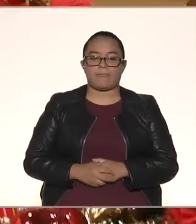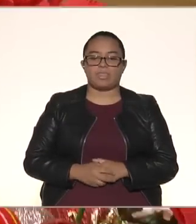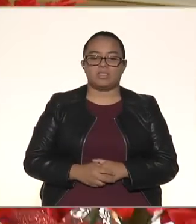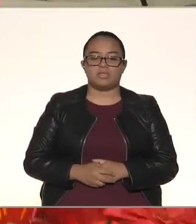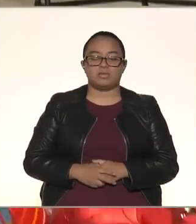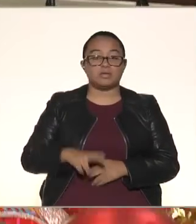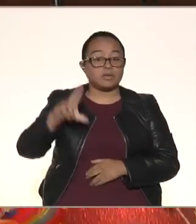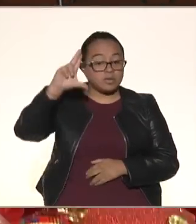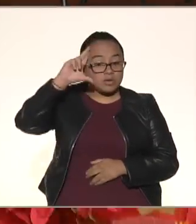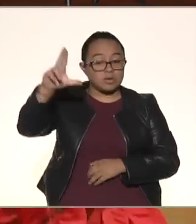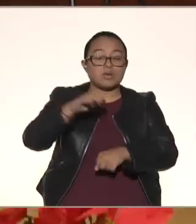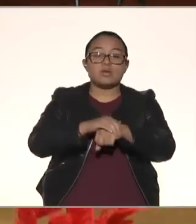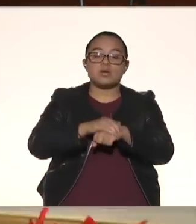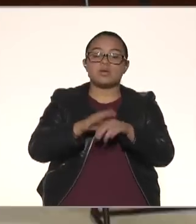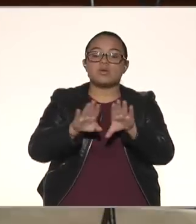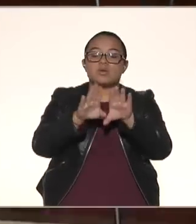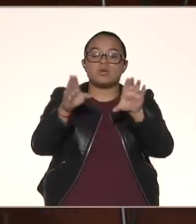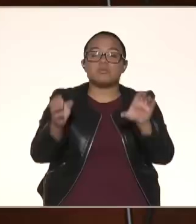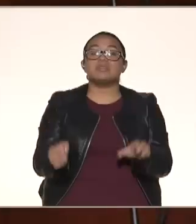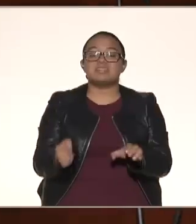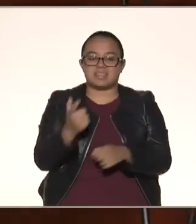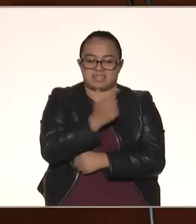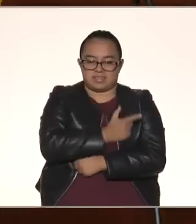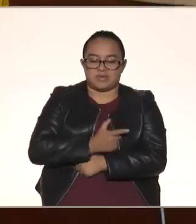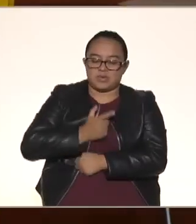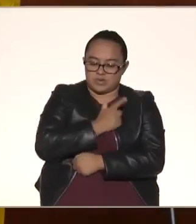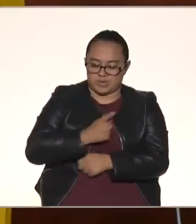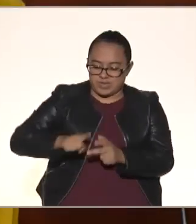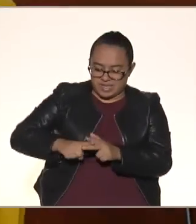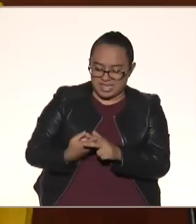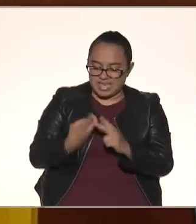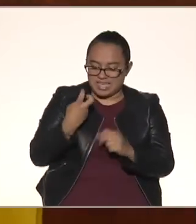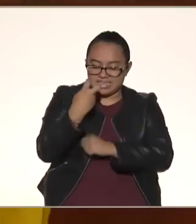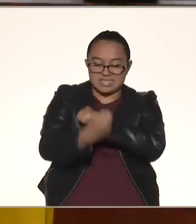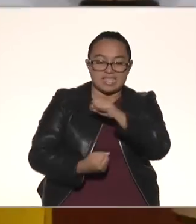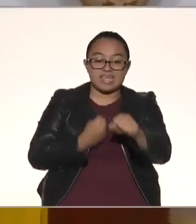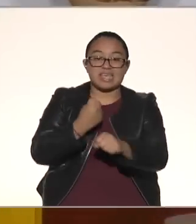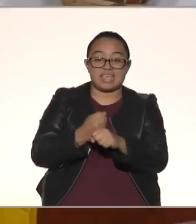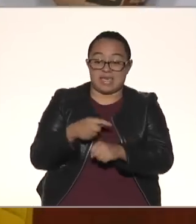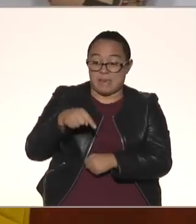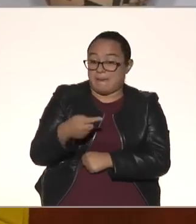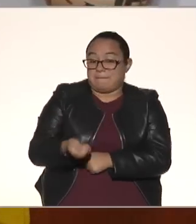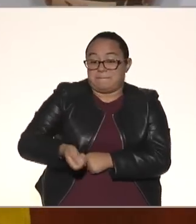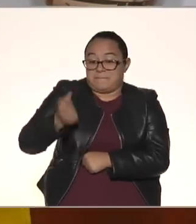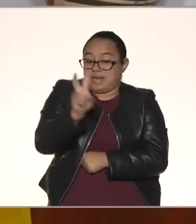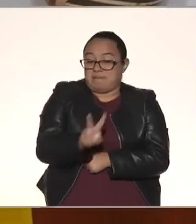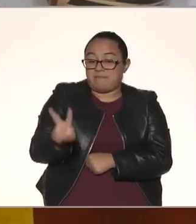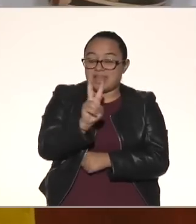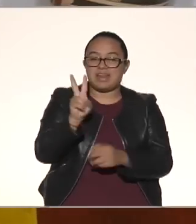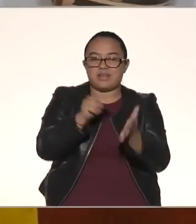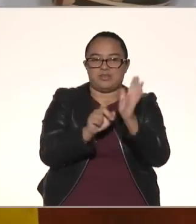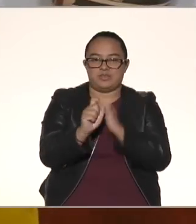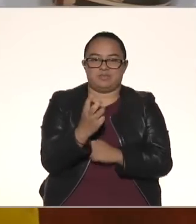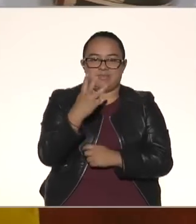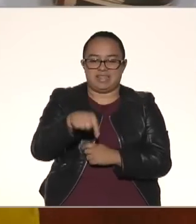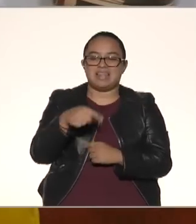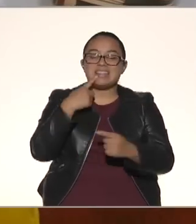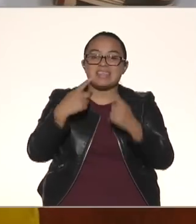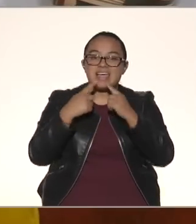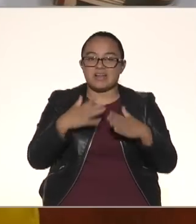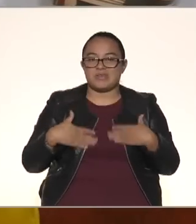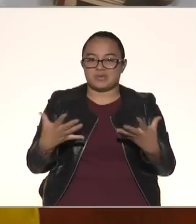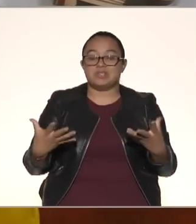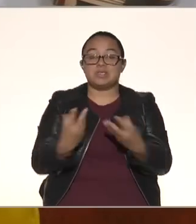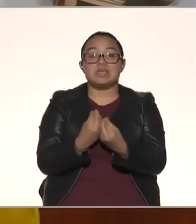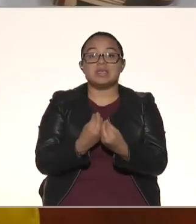Hola amigos, ¿cómo están? Qué gusto, qué gusto iniciar el año, este primer viernes de Diálogos en Confianza. Oigan,